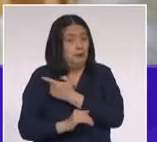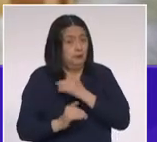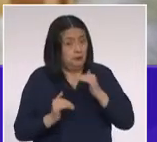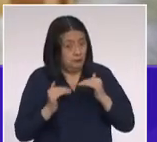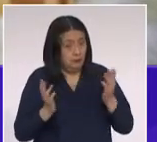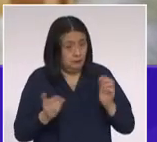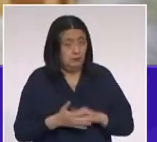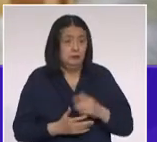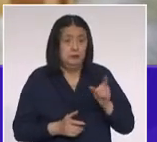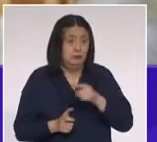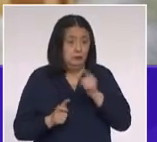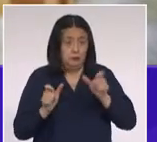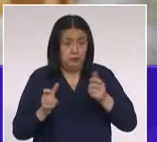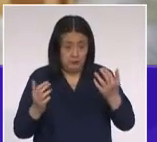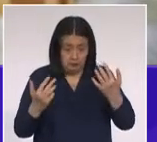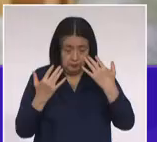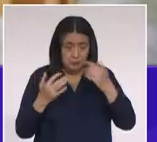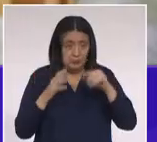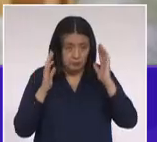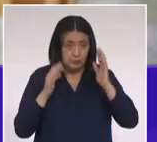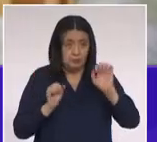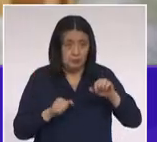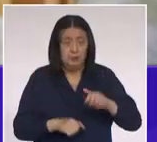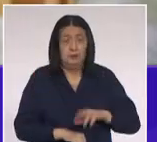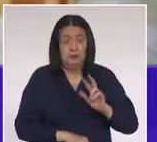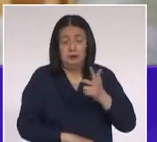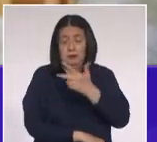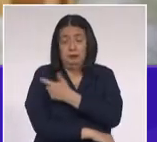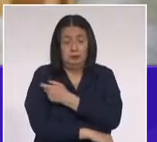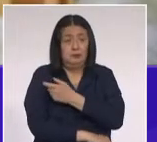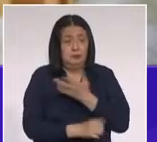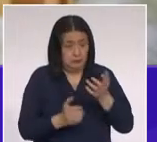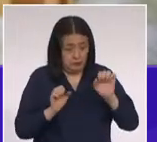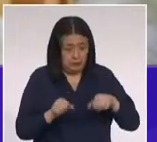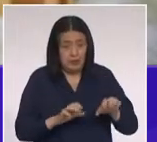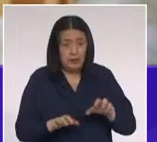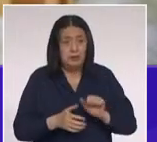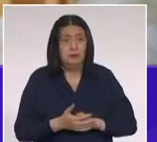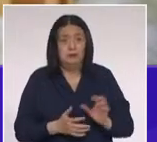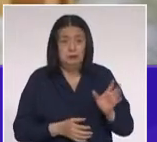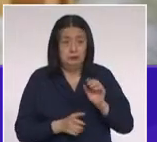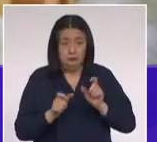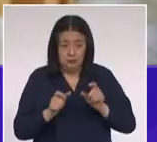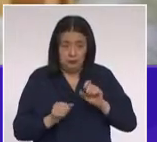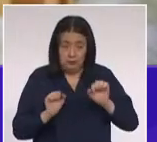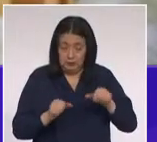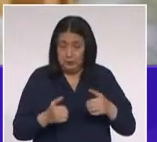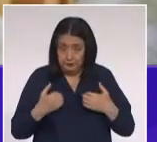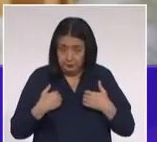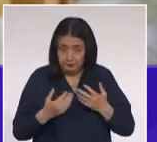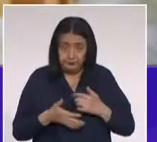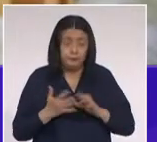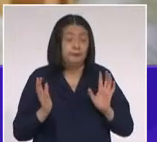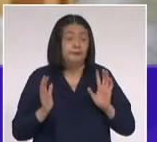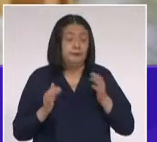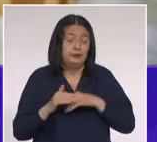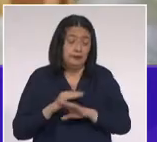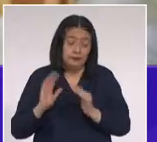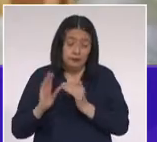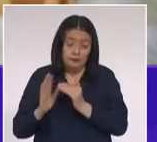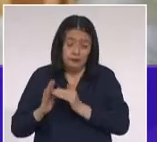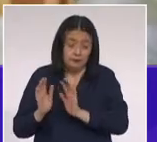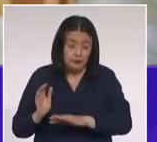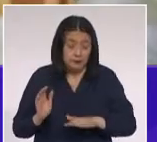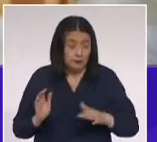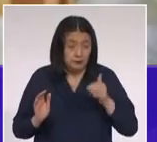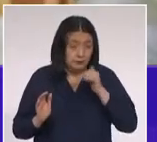este momento nos esté escuchando y esté pendiente de recibir su tercera dosis de vacuna, hágalo. Toda persona que tenga todavía al interior del domicilio algún niño o niña